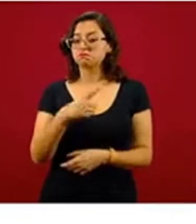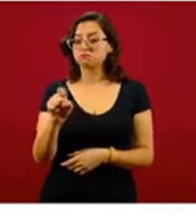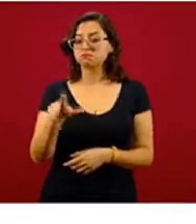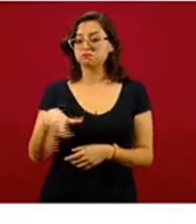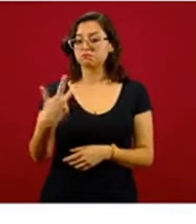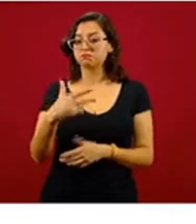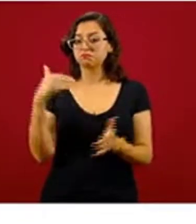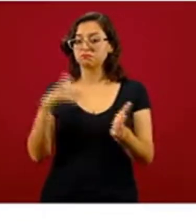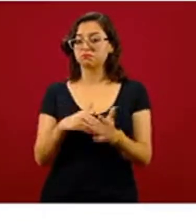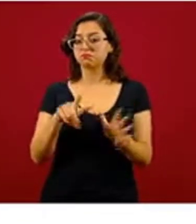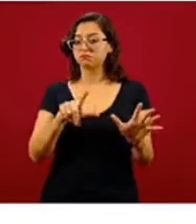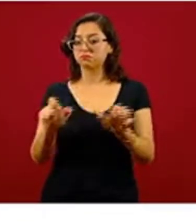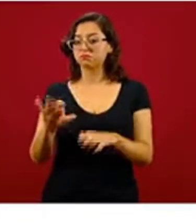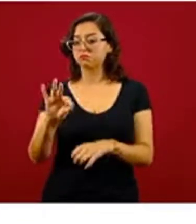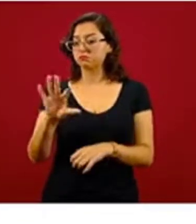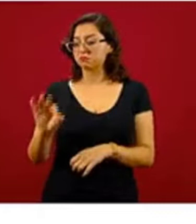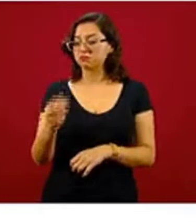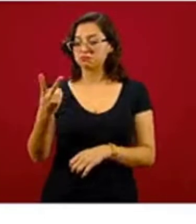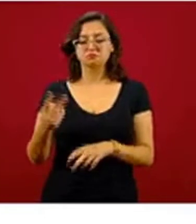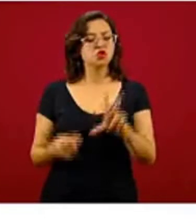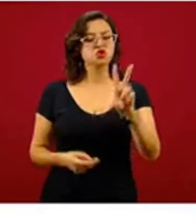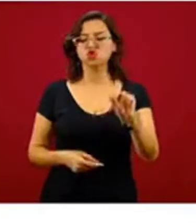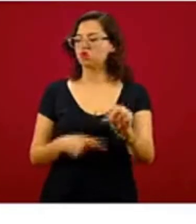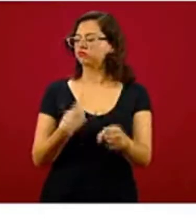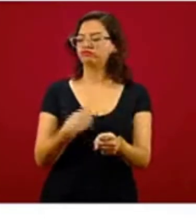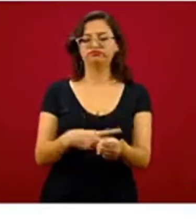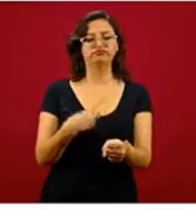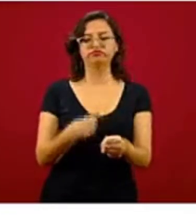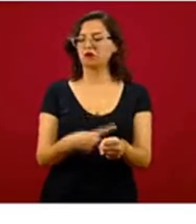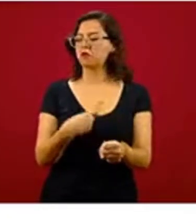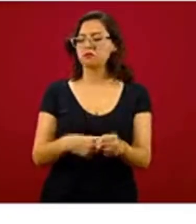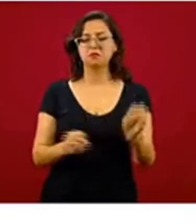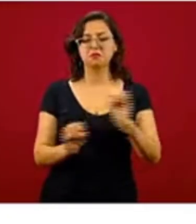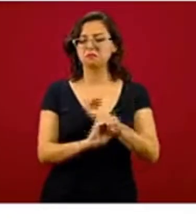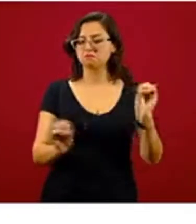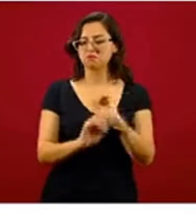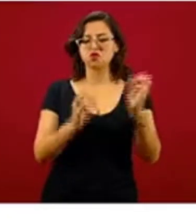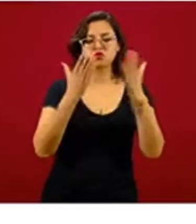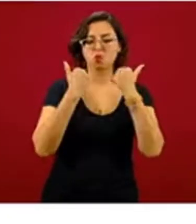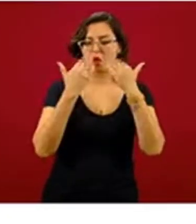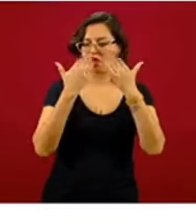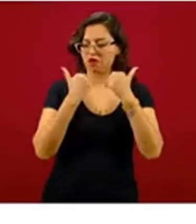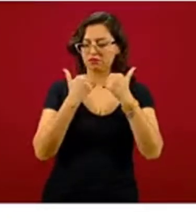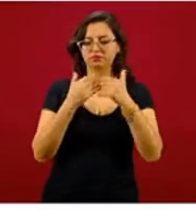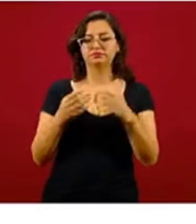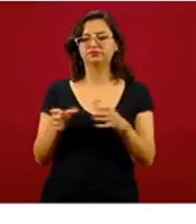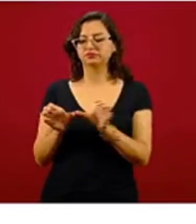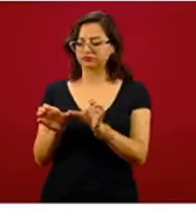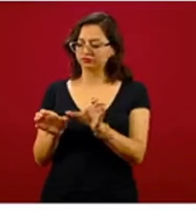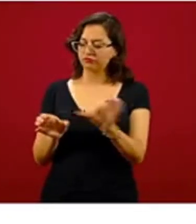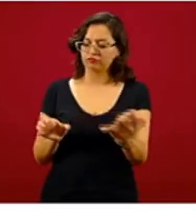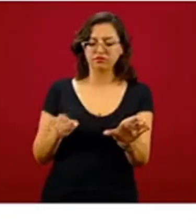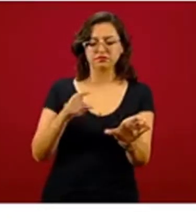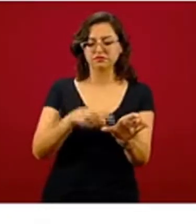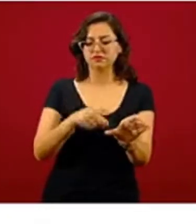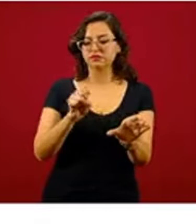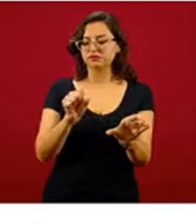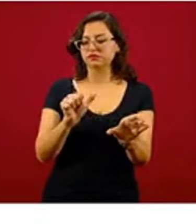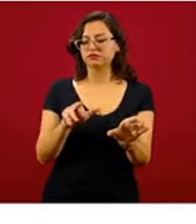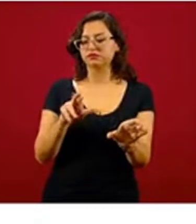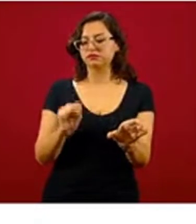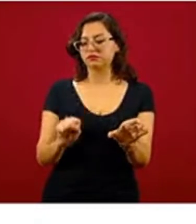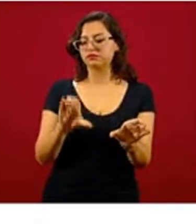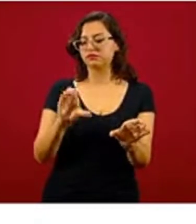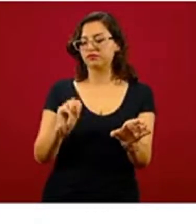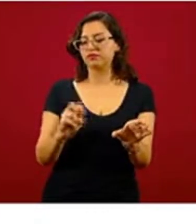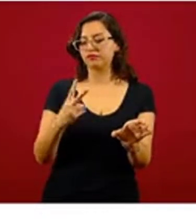113.742 de estas personas ya salieron negativas, es decir, tuvieron un resultado negativo, se descartó la presencia de SARS-CoV-2 en